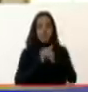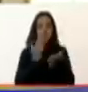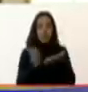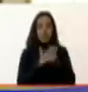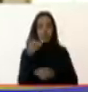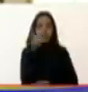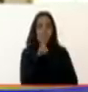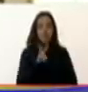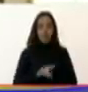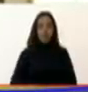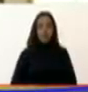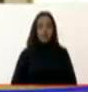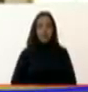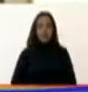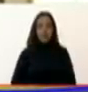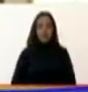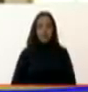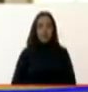Filben.